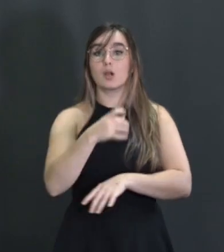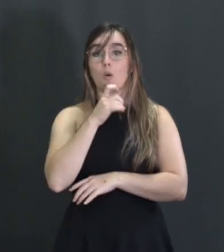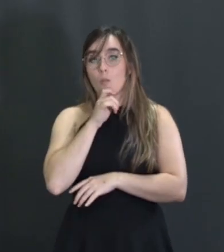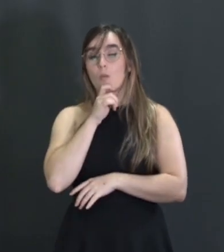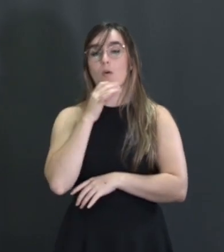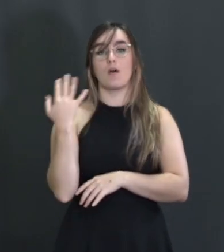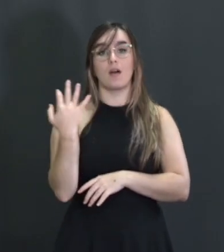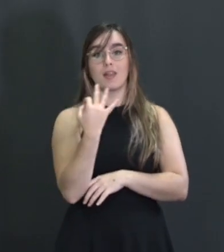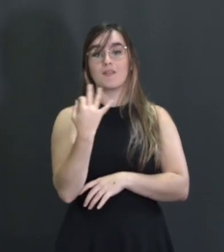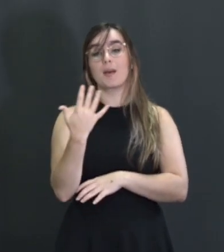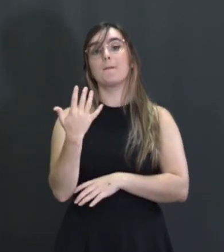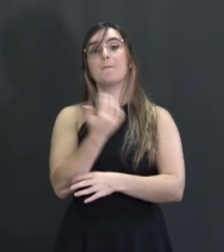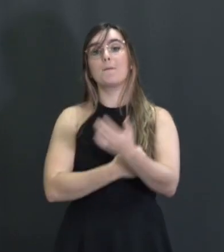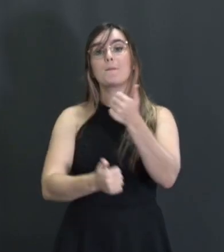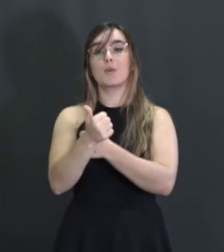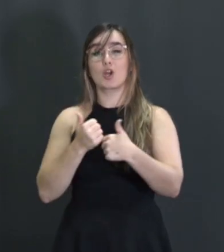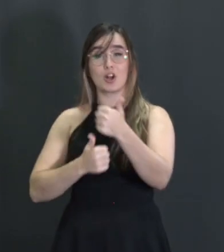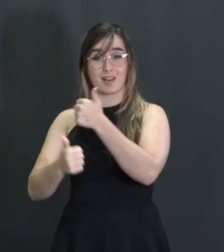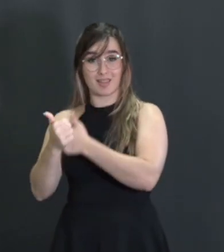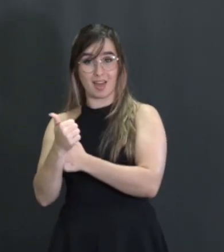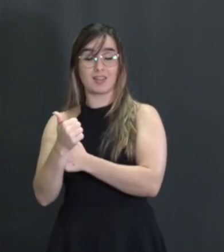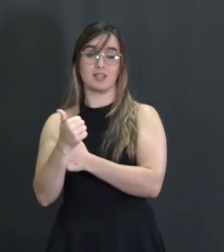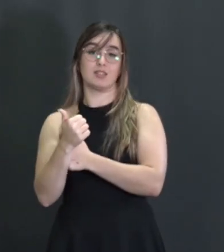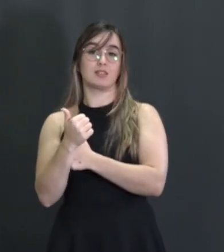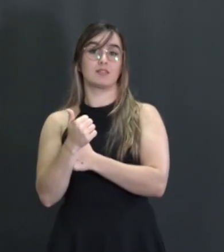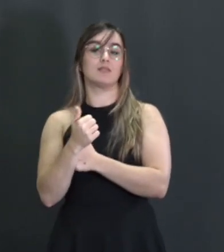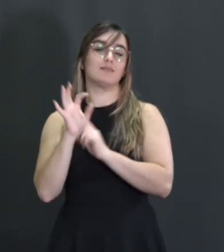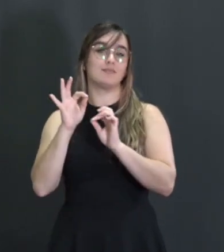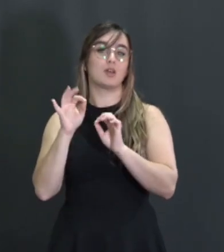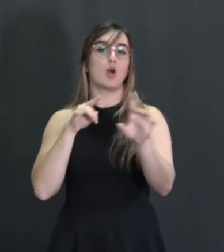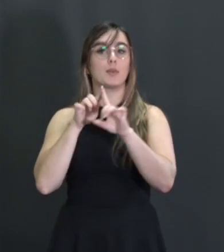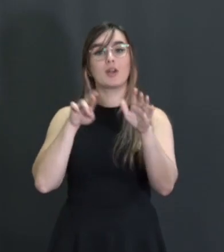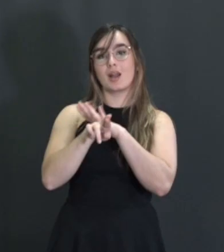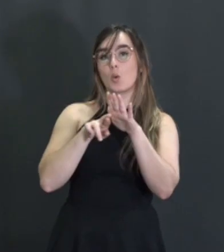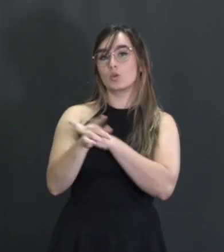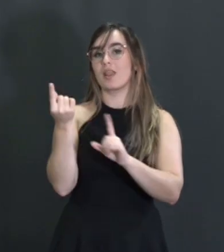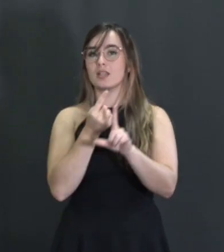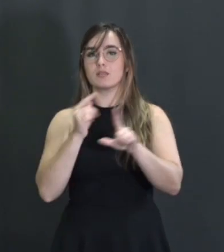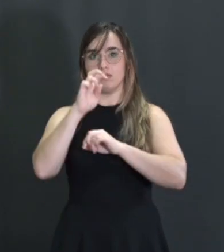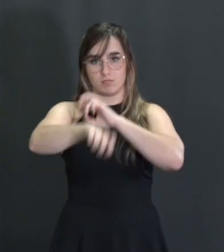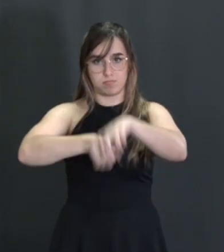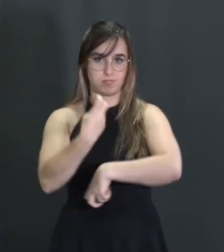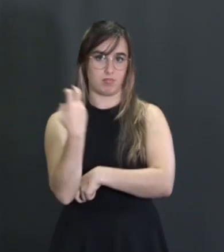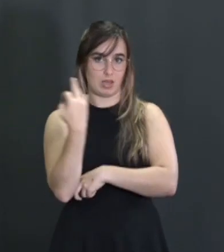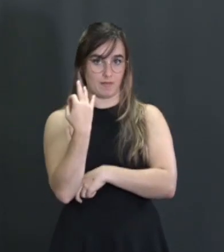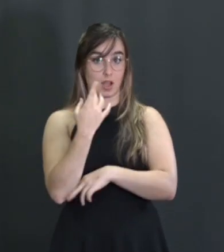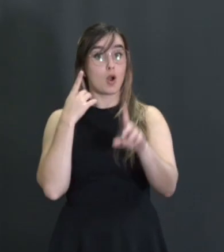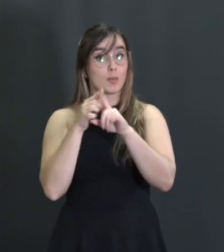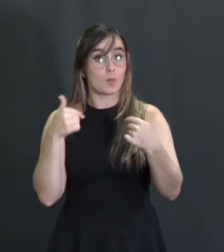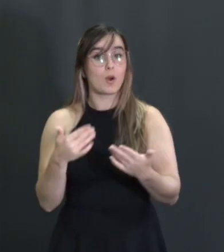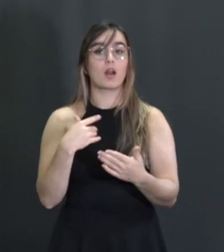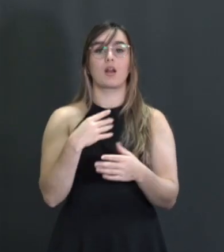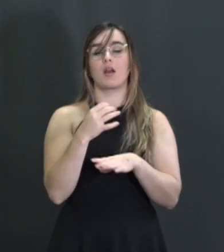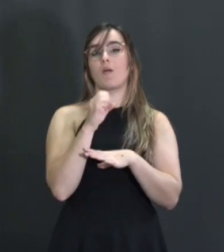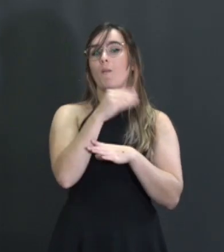reversión clara de prioridades en el diseño de recursos, fundamentalmente dirigidos a apoyos y cuidados